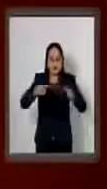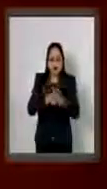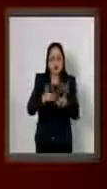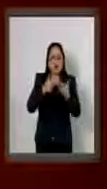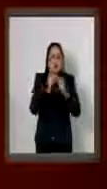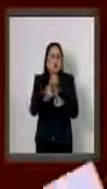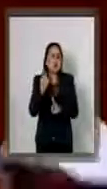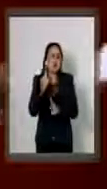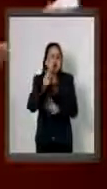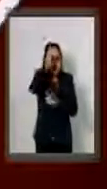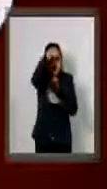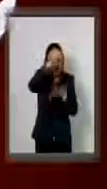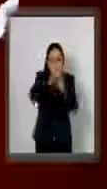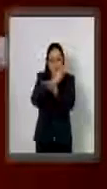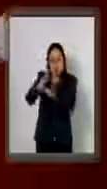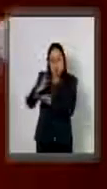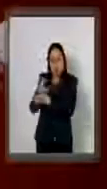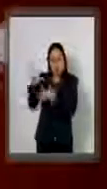de esta ley.